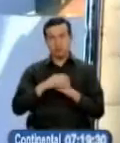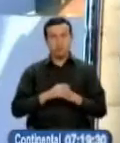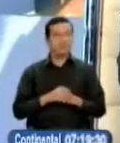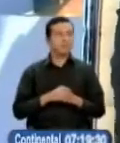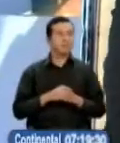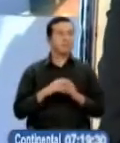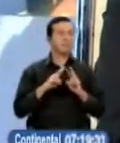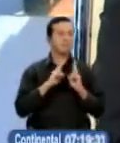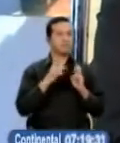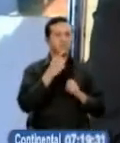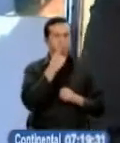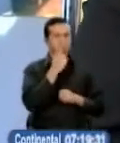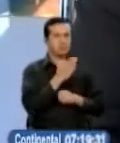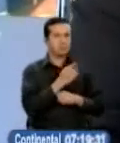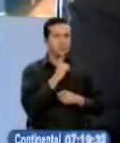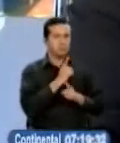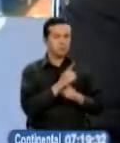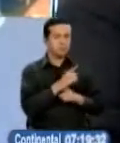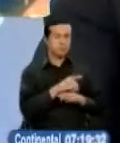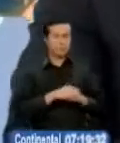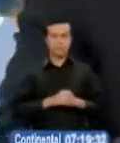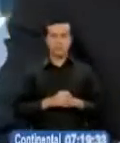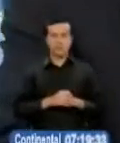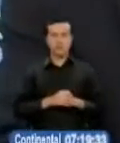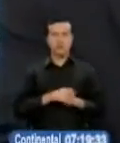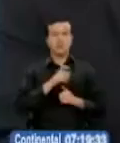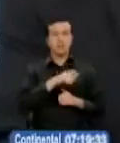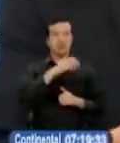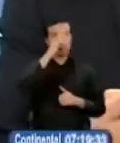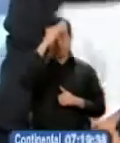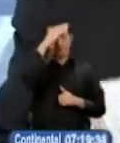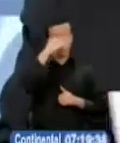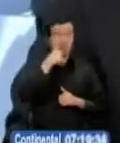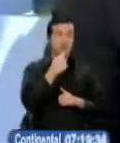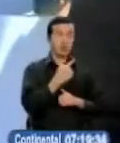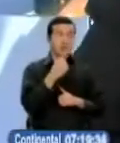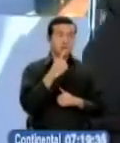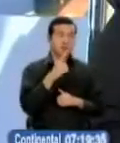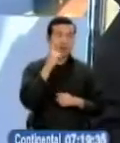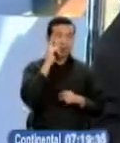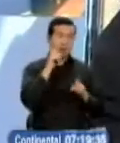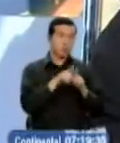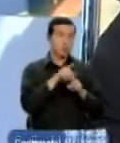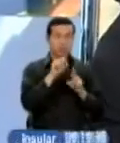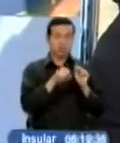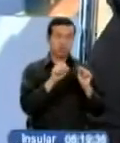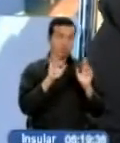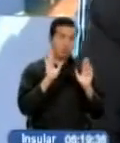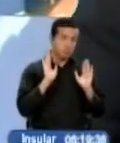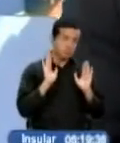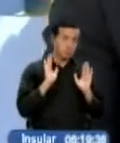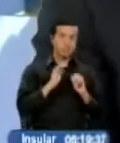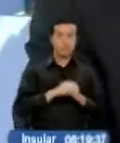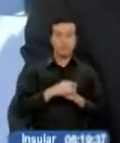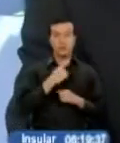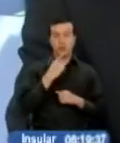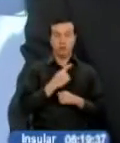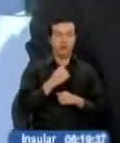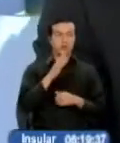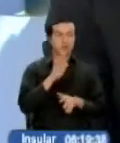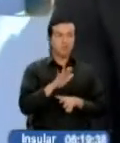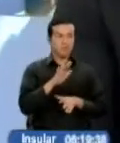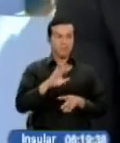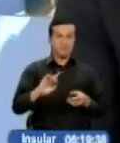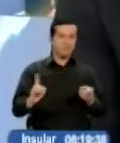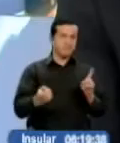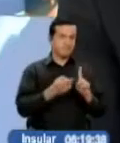Pero sí hay un tema interesante, porque en lo que dice Trump, independientemente de que podamos estar o no de acuerdo o no estar de acuerdo, dice, a ver,